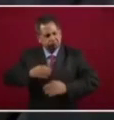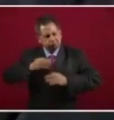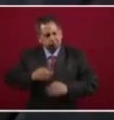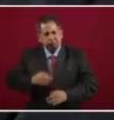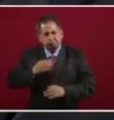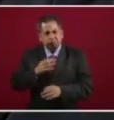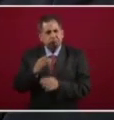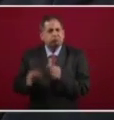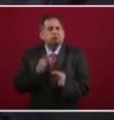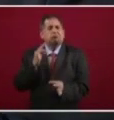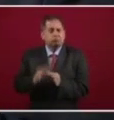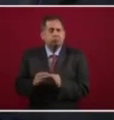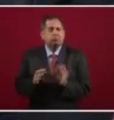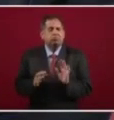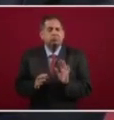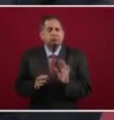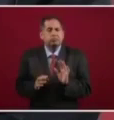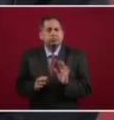que